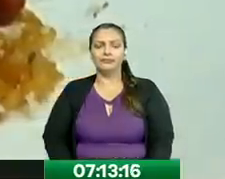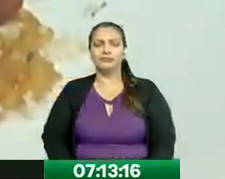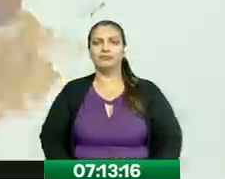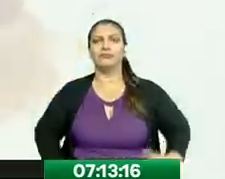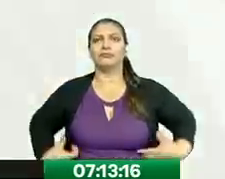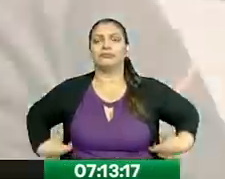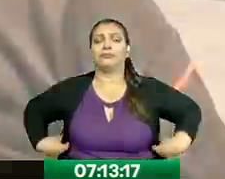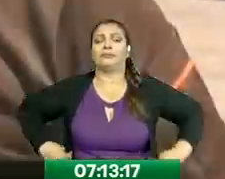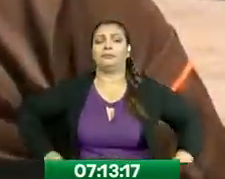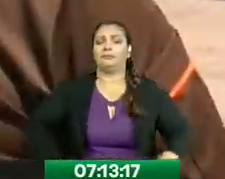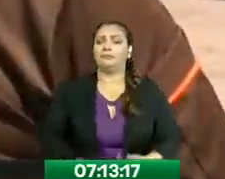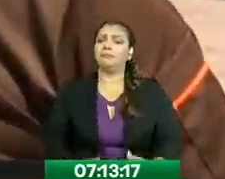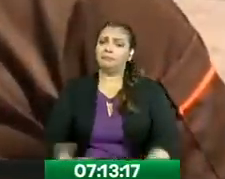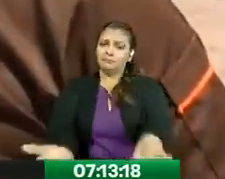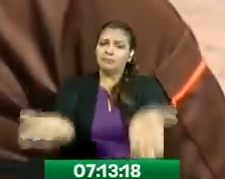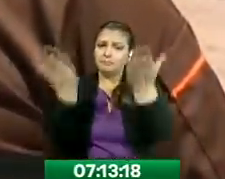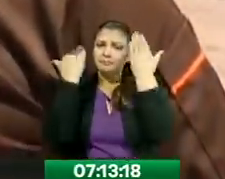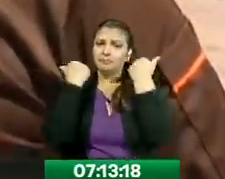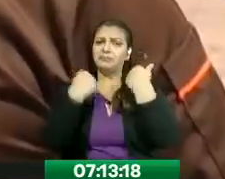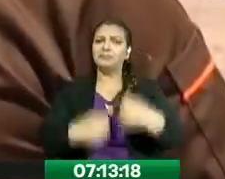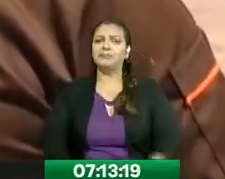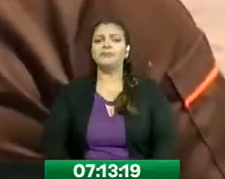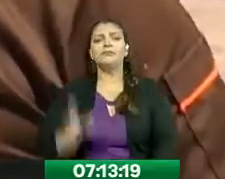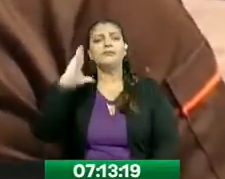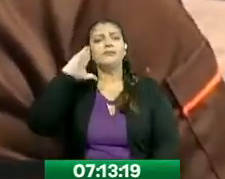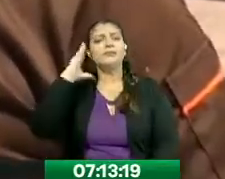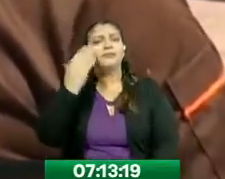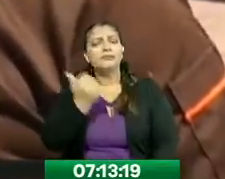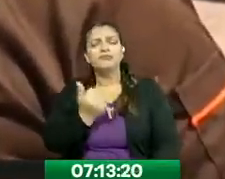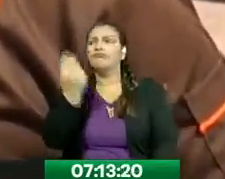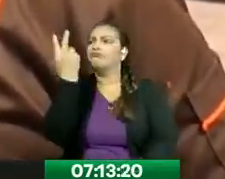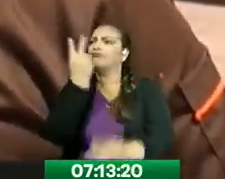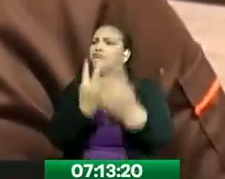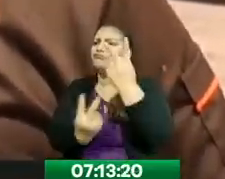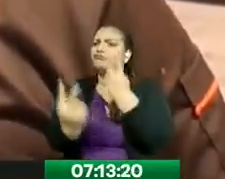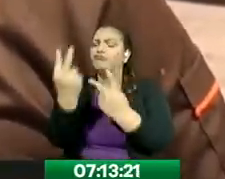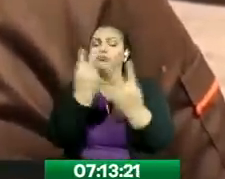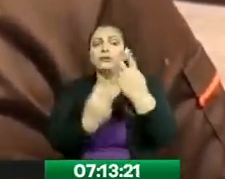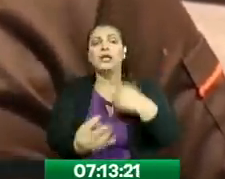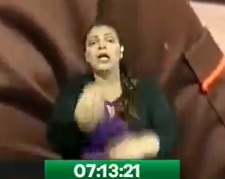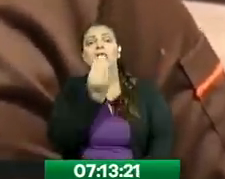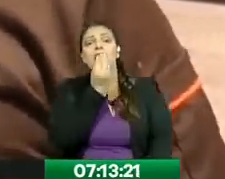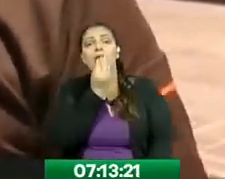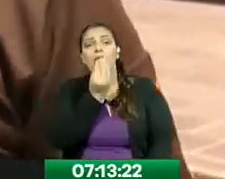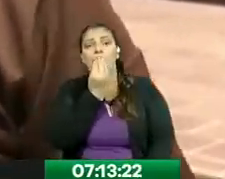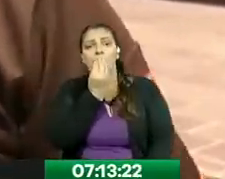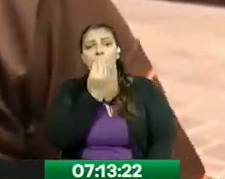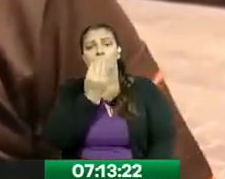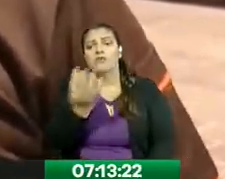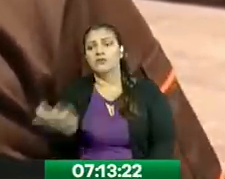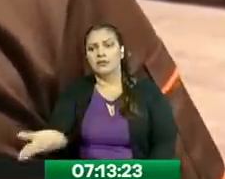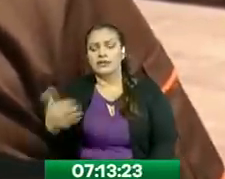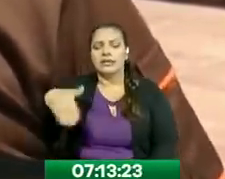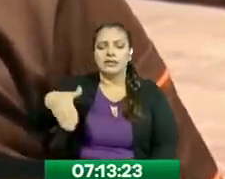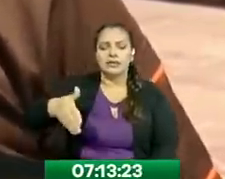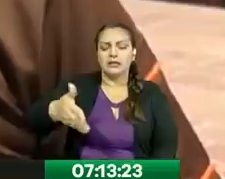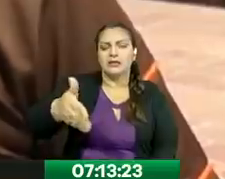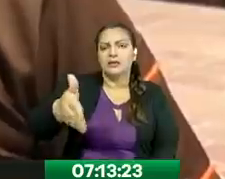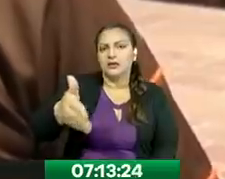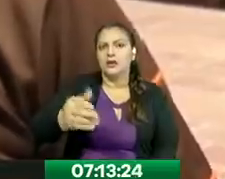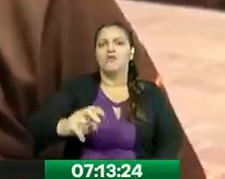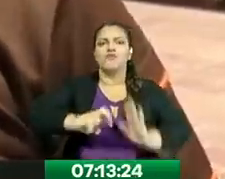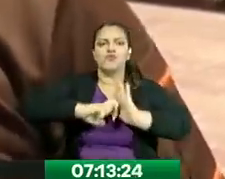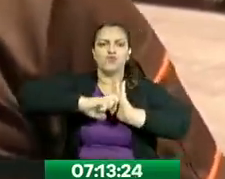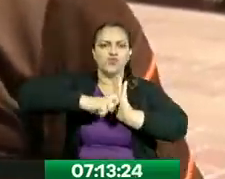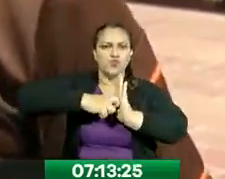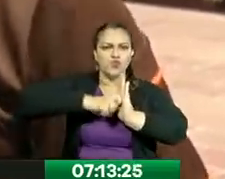una invitación a todos a que vengan y disfruten de nuestra gastronomía de además de ameal fuera de la trucha tenemos lo que es el cuy asado hay